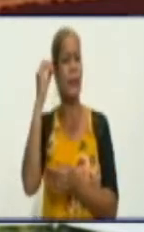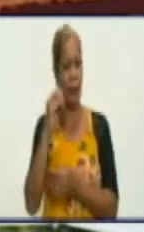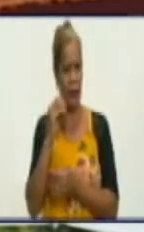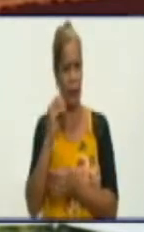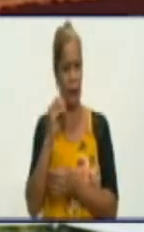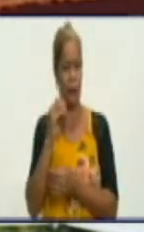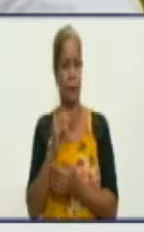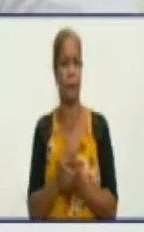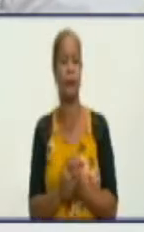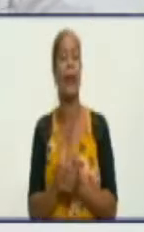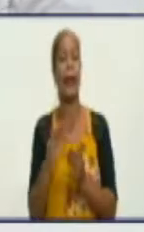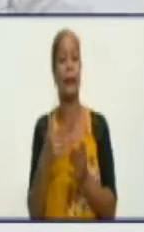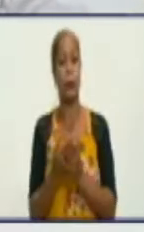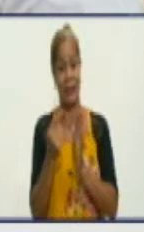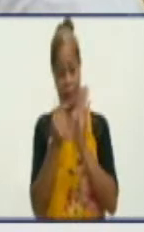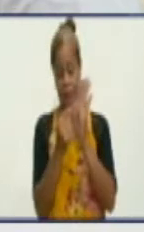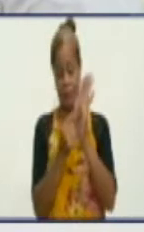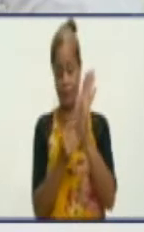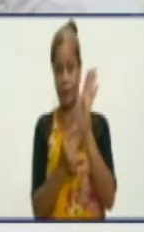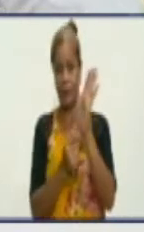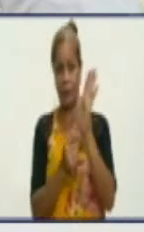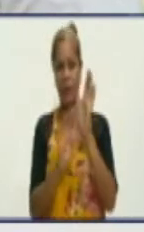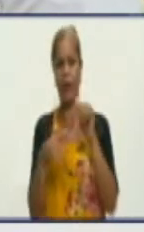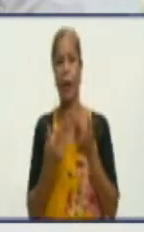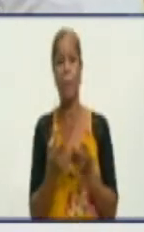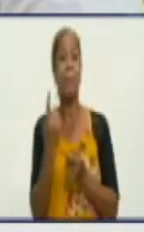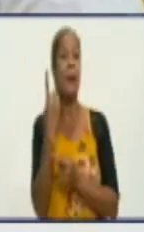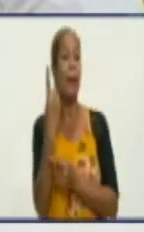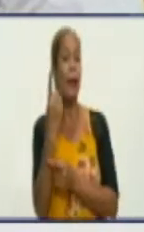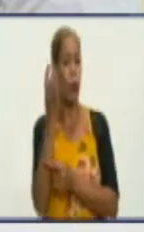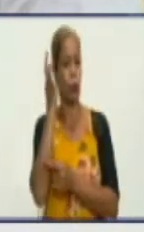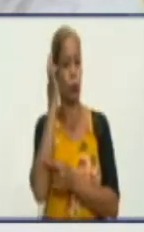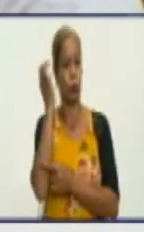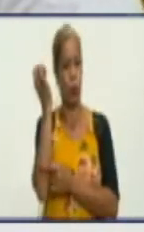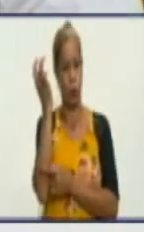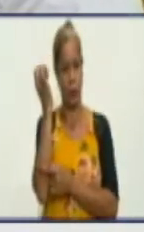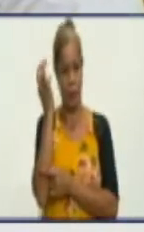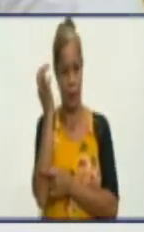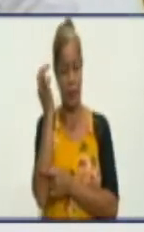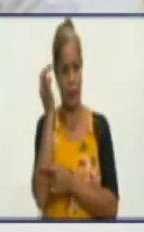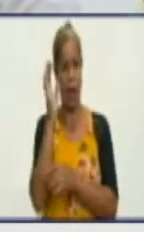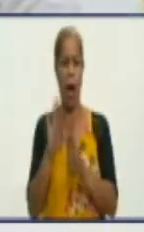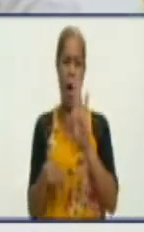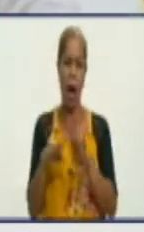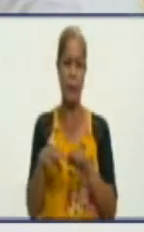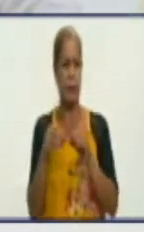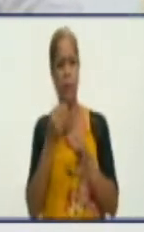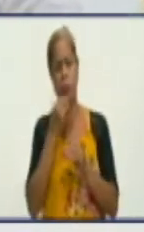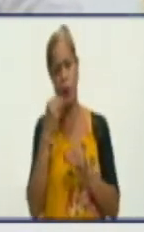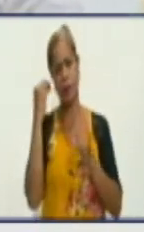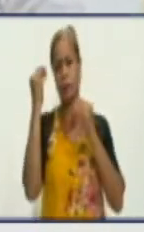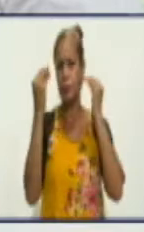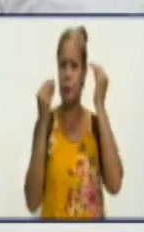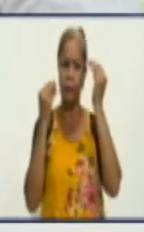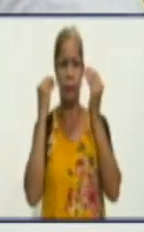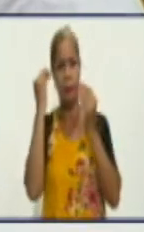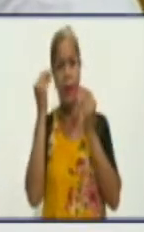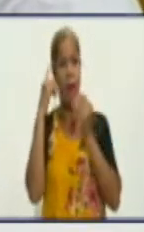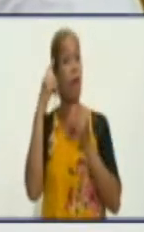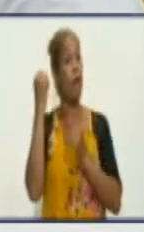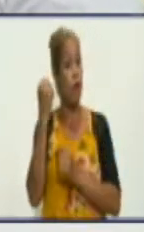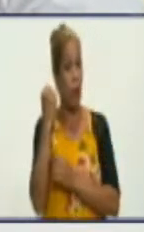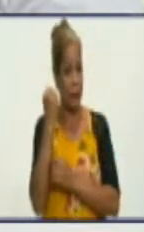El síntoma más común que tiene la hipertensión arterial es la cefalea. Es una cefalea que a veces se puede confundir con una cefalea tipo migrañosa. O sea, puede provocar